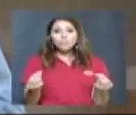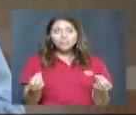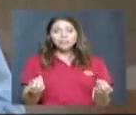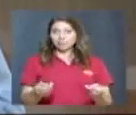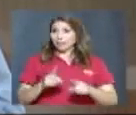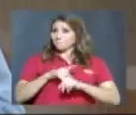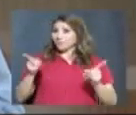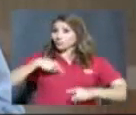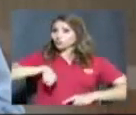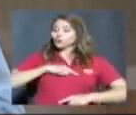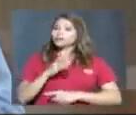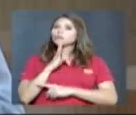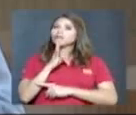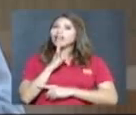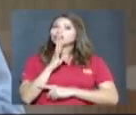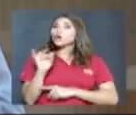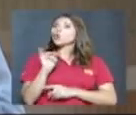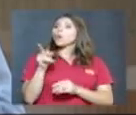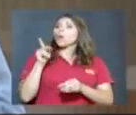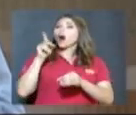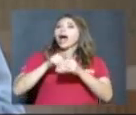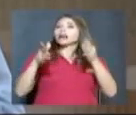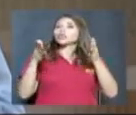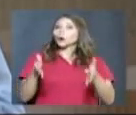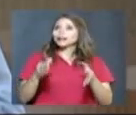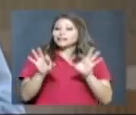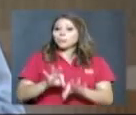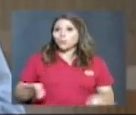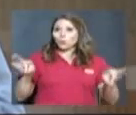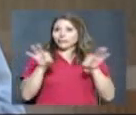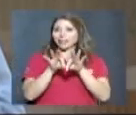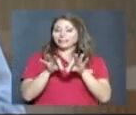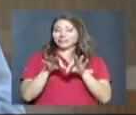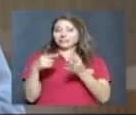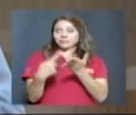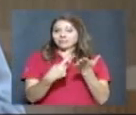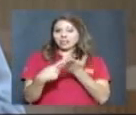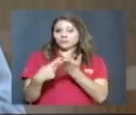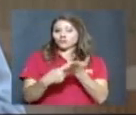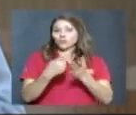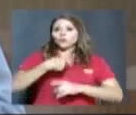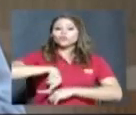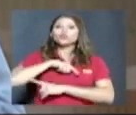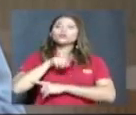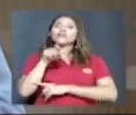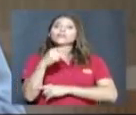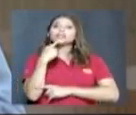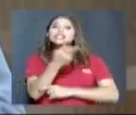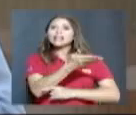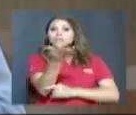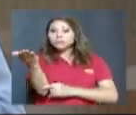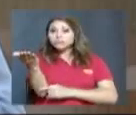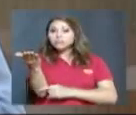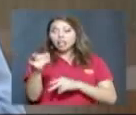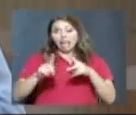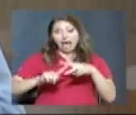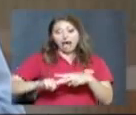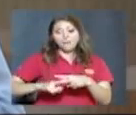estamos hablando como actores importantes en esta discusión de que tenemos que decirle a la audiencia que a partir de